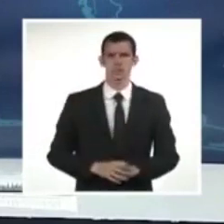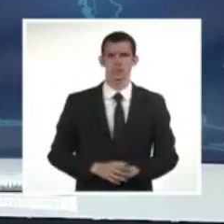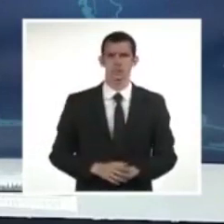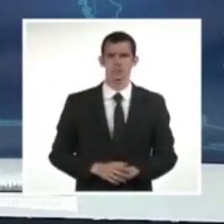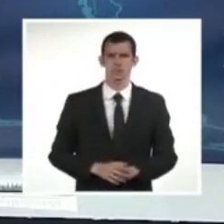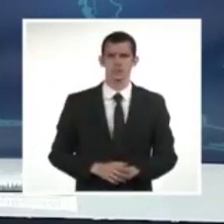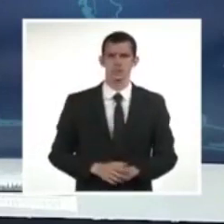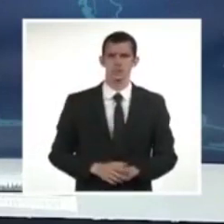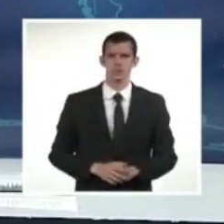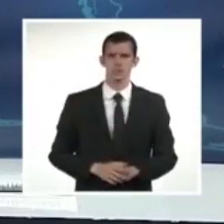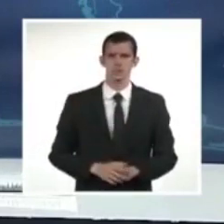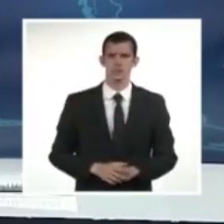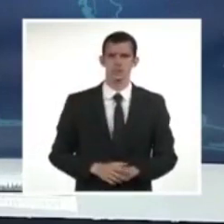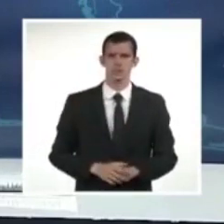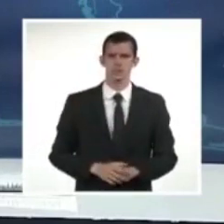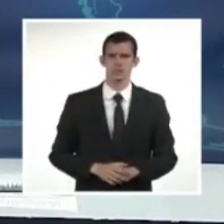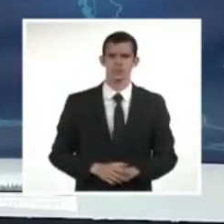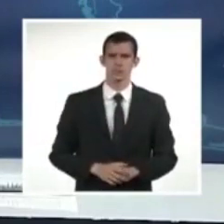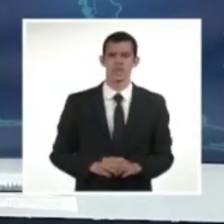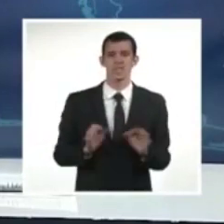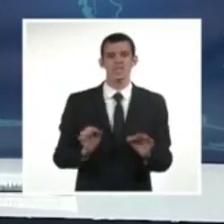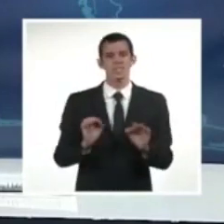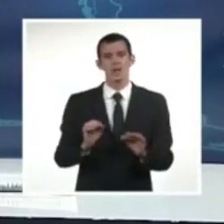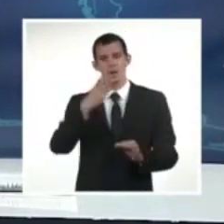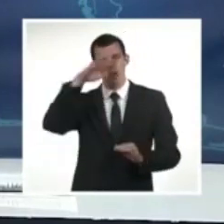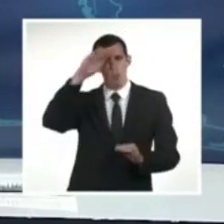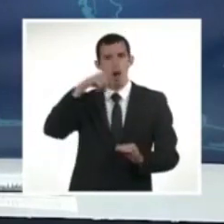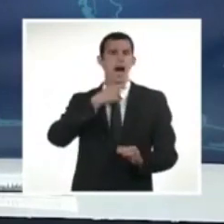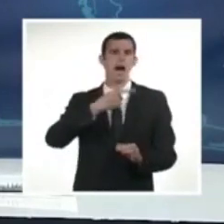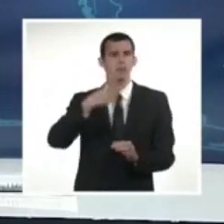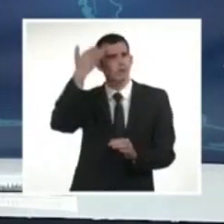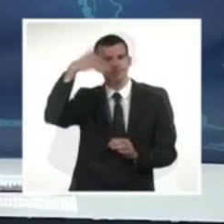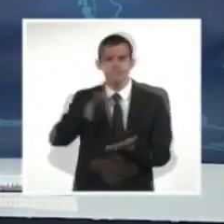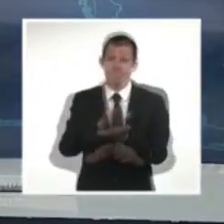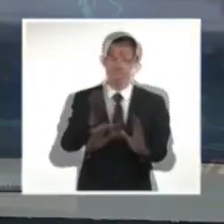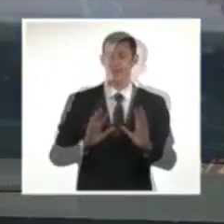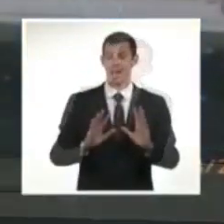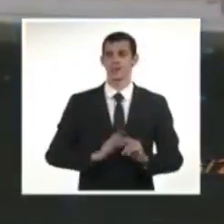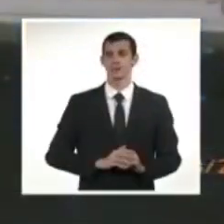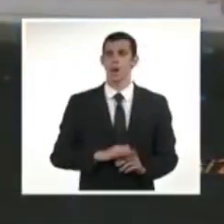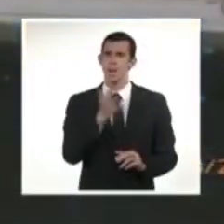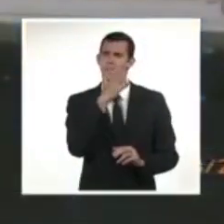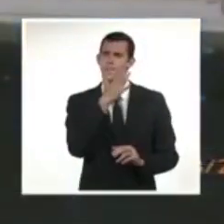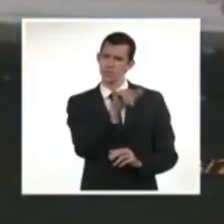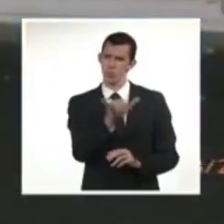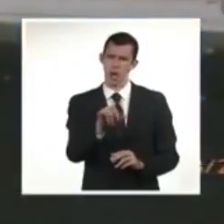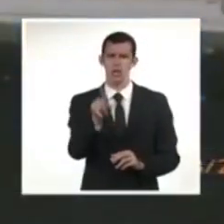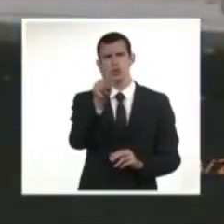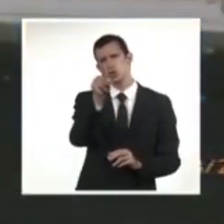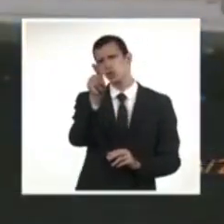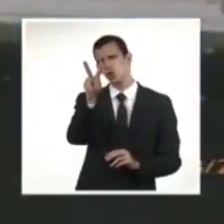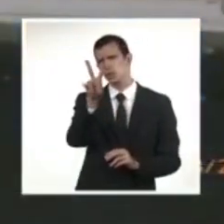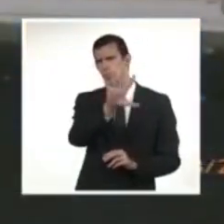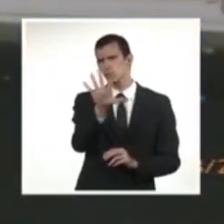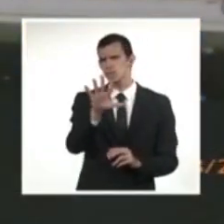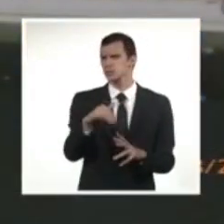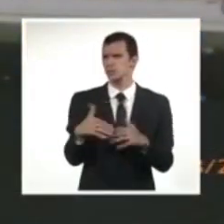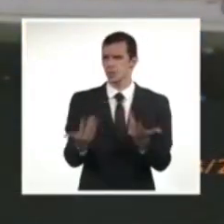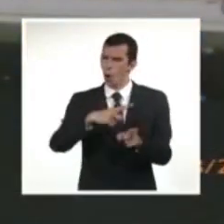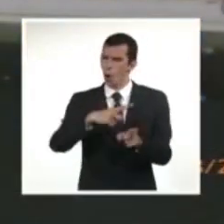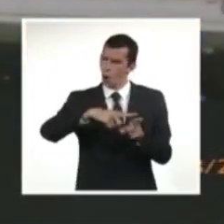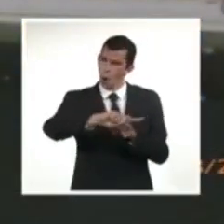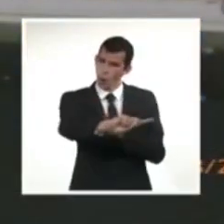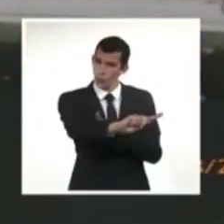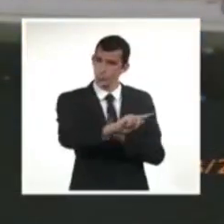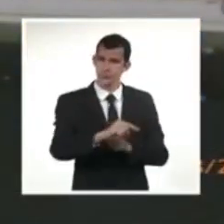organizados y grupos relacionados con el crimen organizado que se dedican al narcotráfico y el